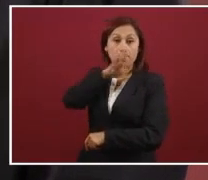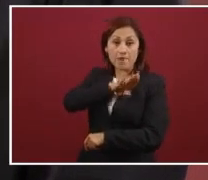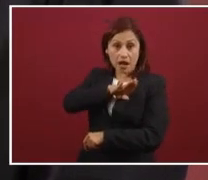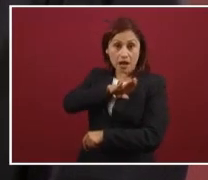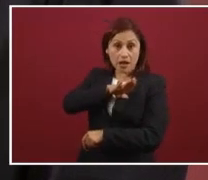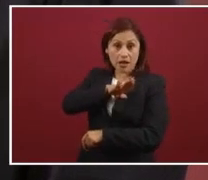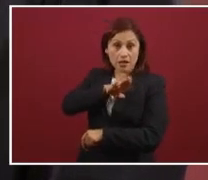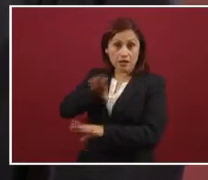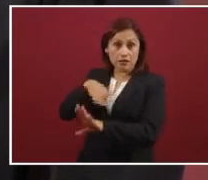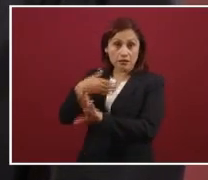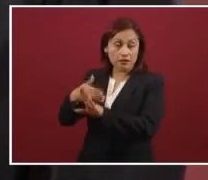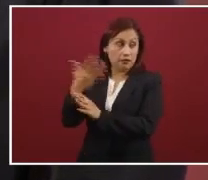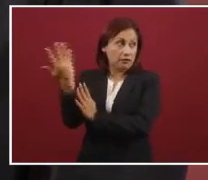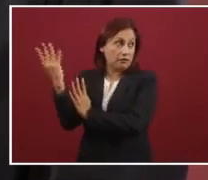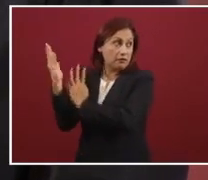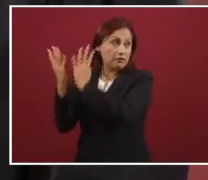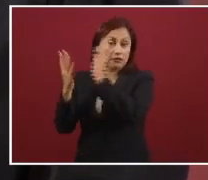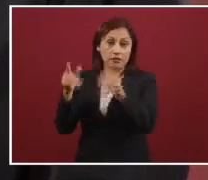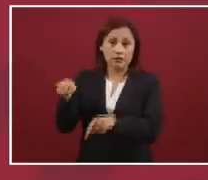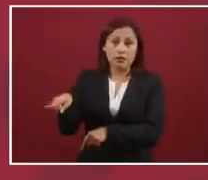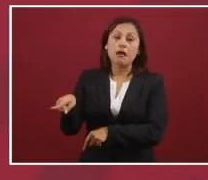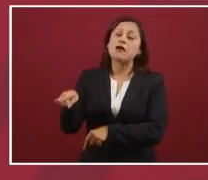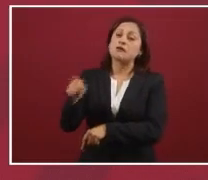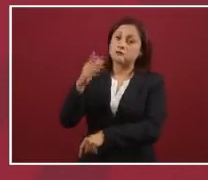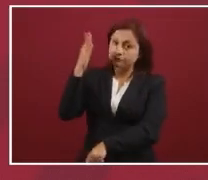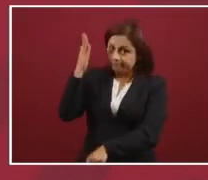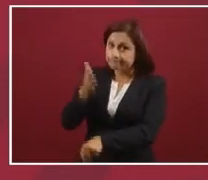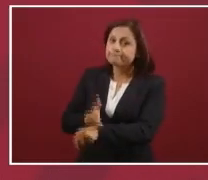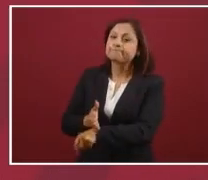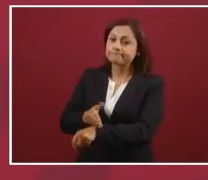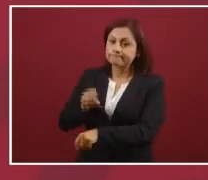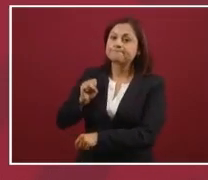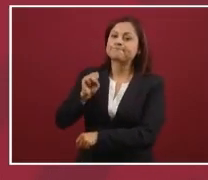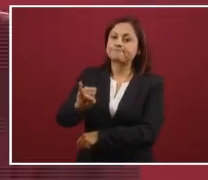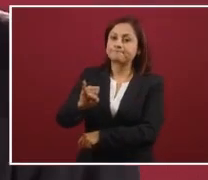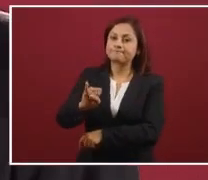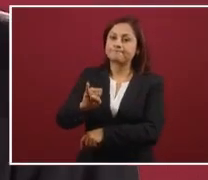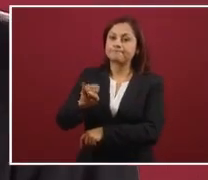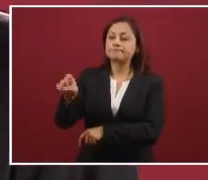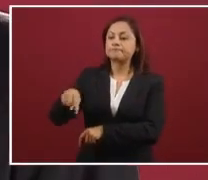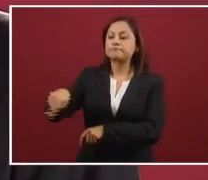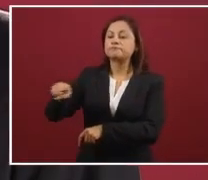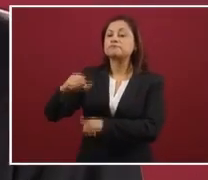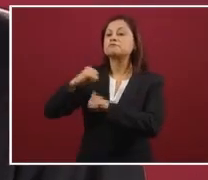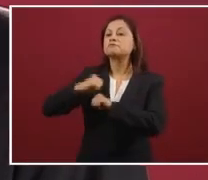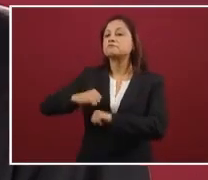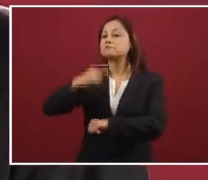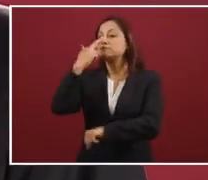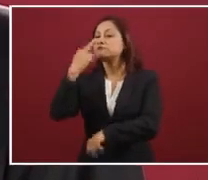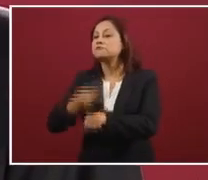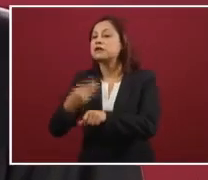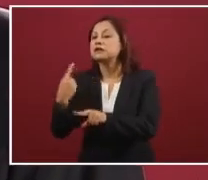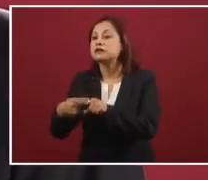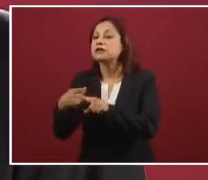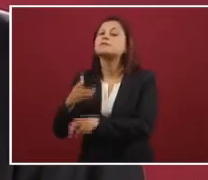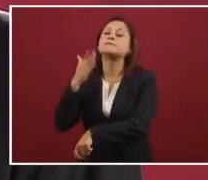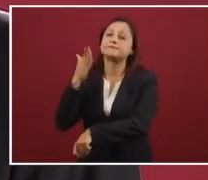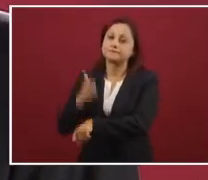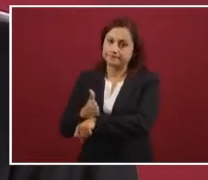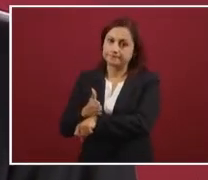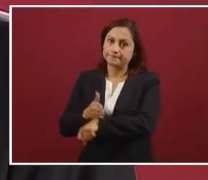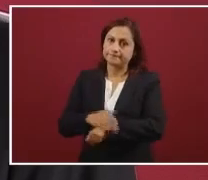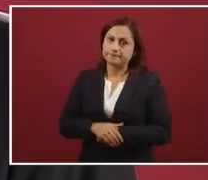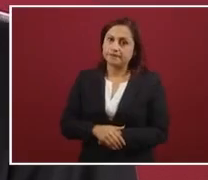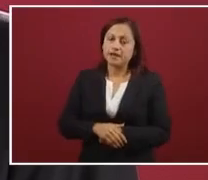que reparar daños y se tiene que castigar a los responsables. Pero quiero tener